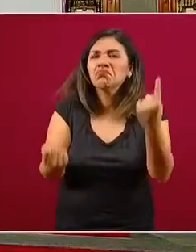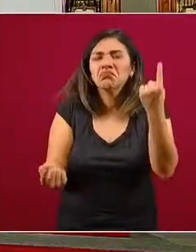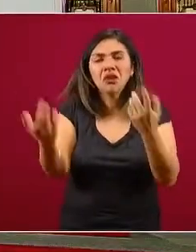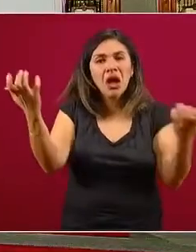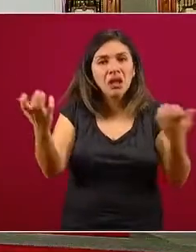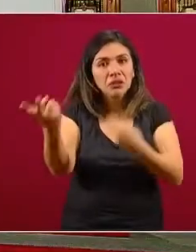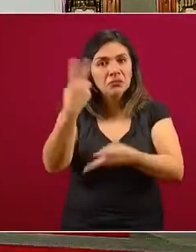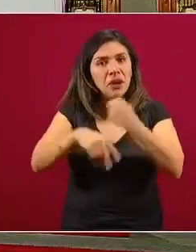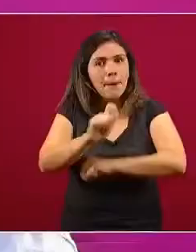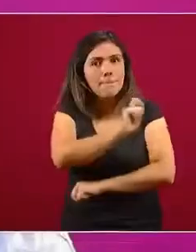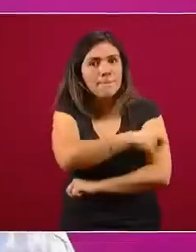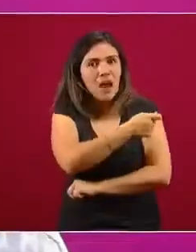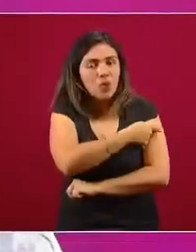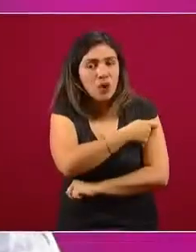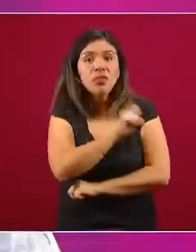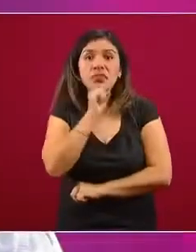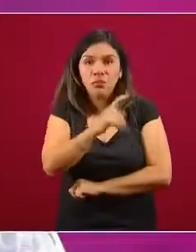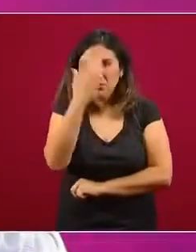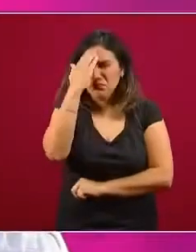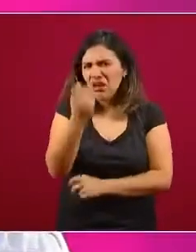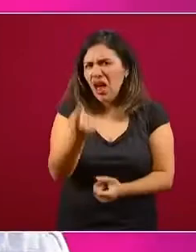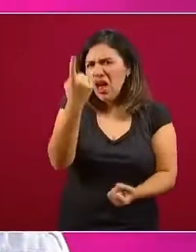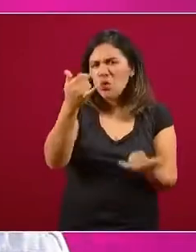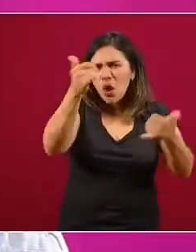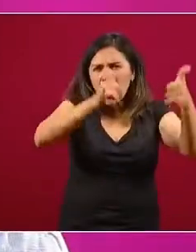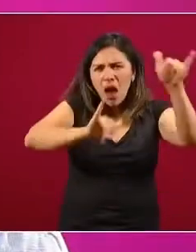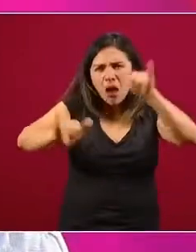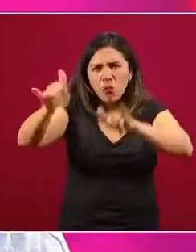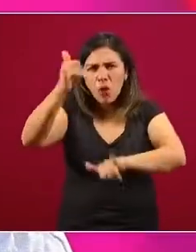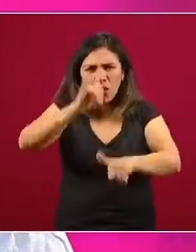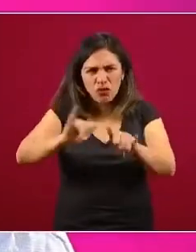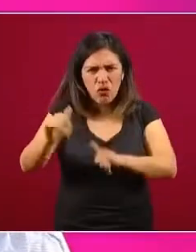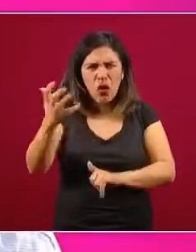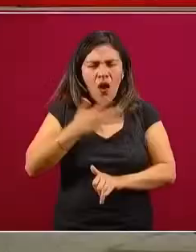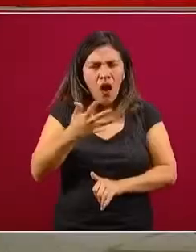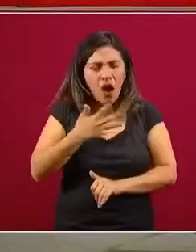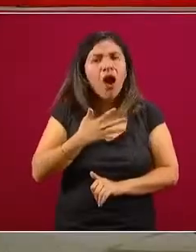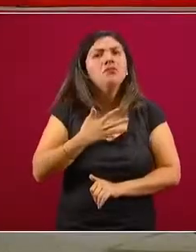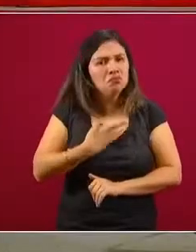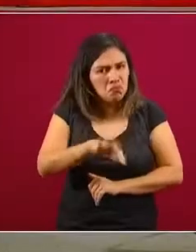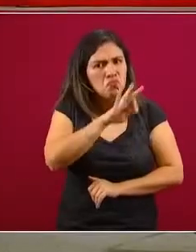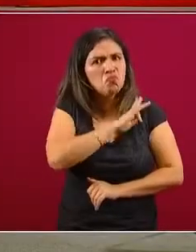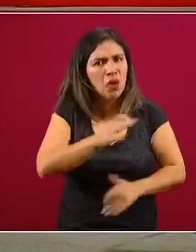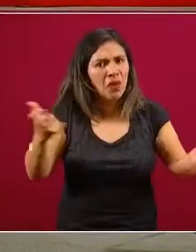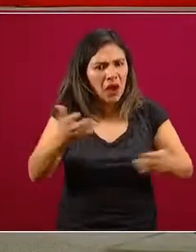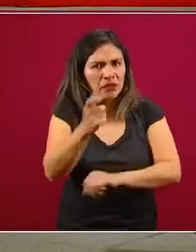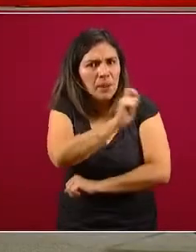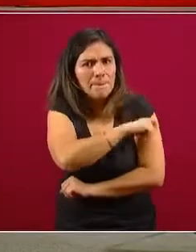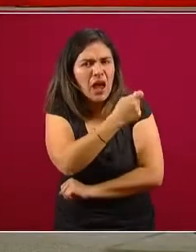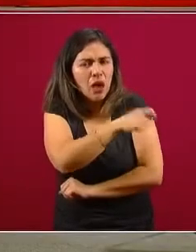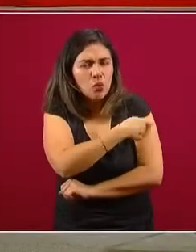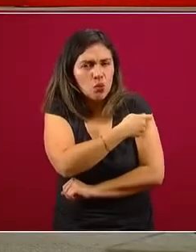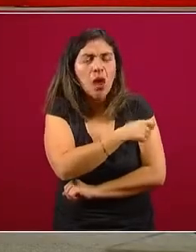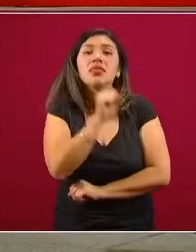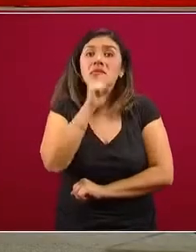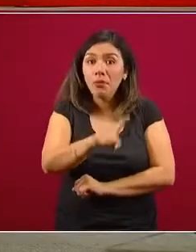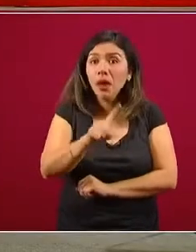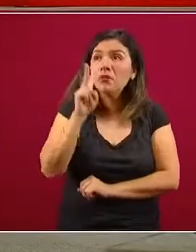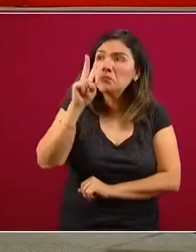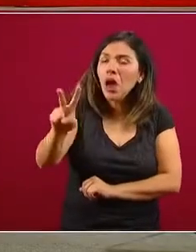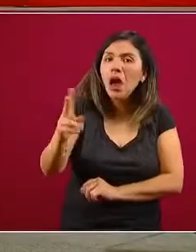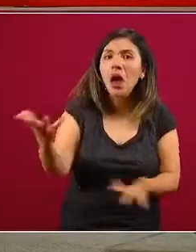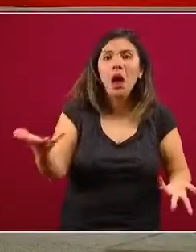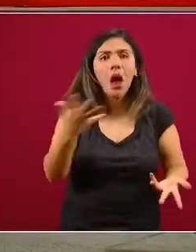vacunas. También conocemos que hay algunos laboratorios farmacéuticos globales que tienen la capacidad de desarrollar vacunas. También conocemos